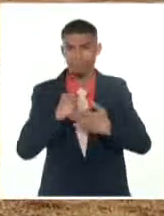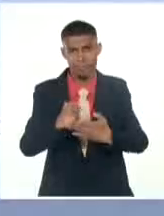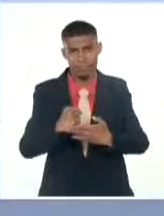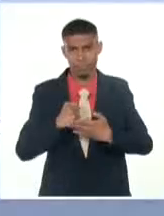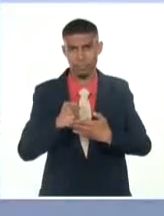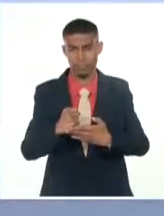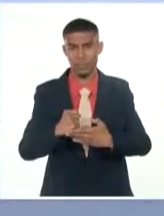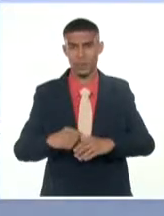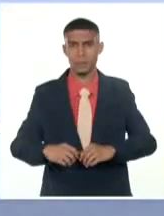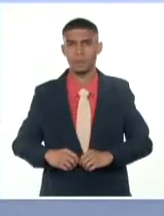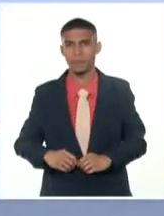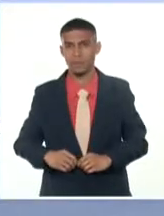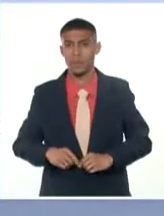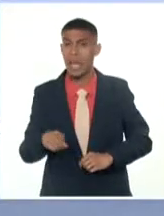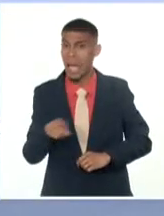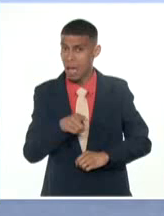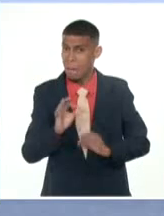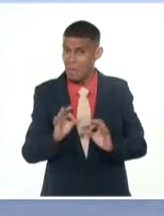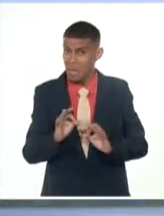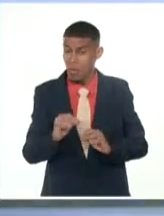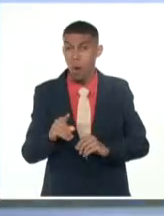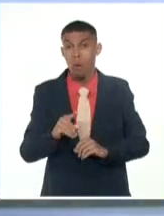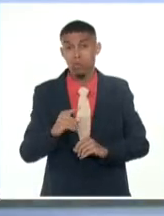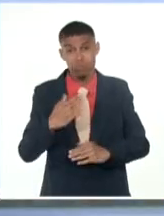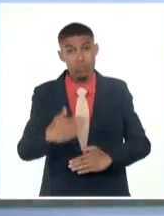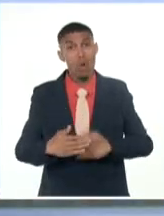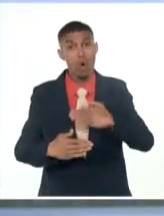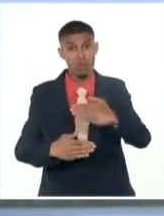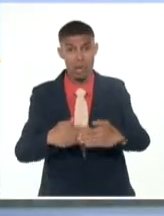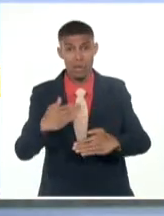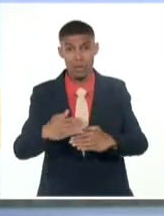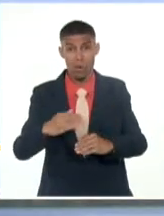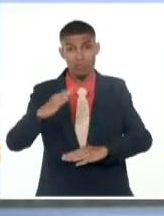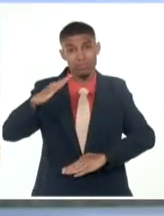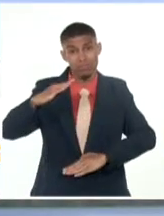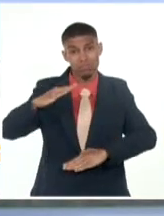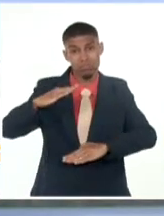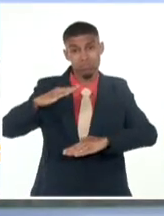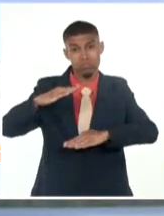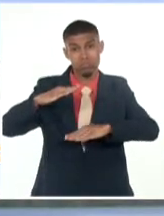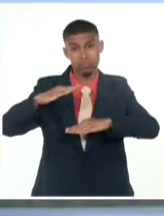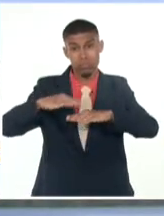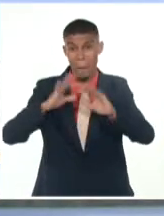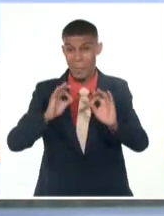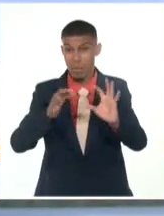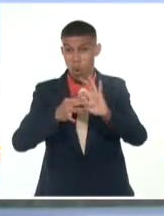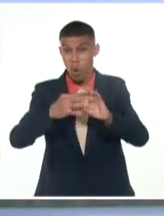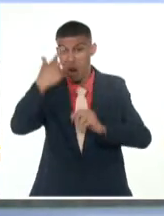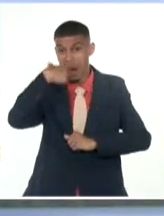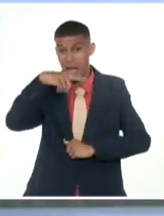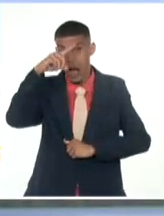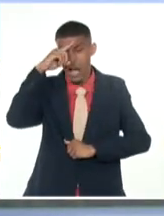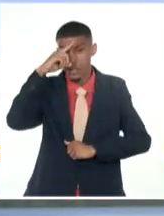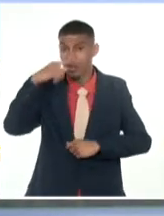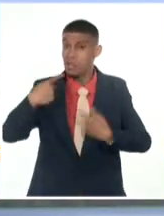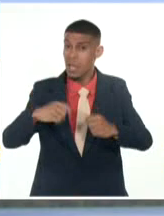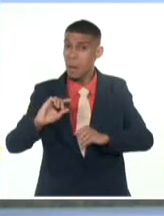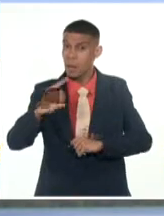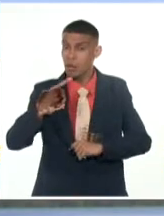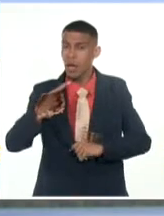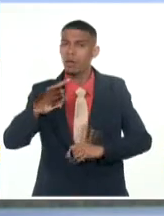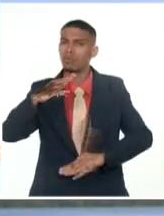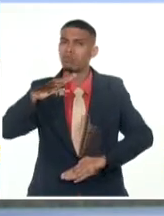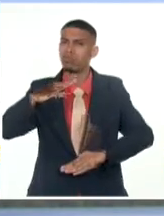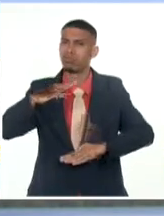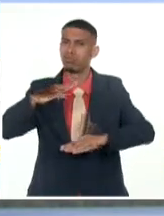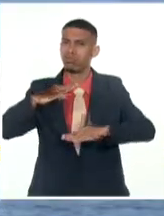factores. Pues eso es un proceso de llenado y a veces tardamos. Viaje anterior, la salida fue